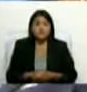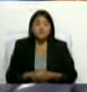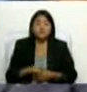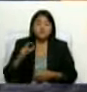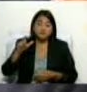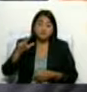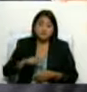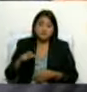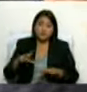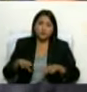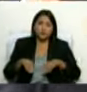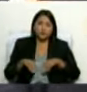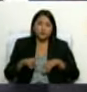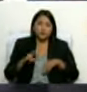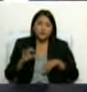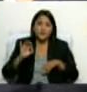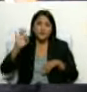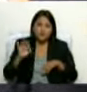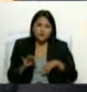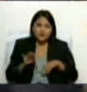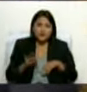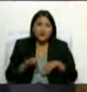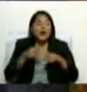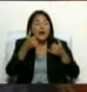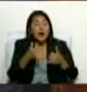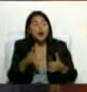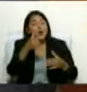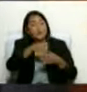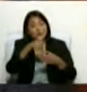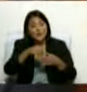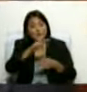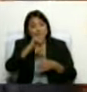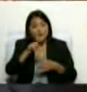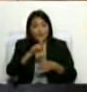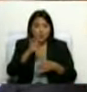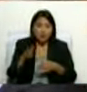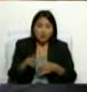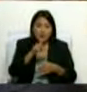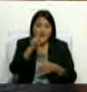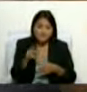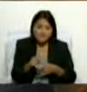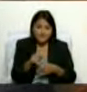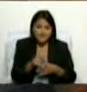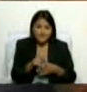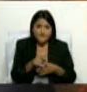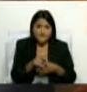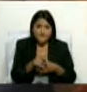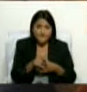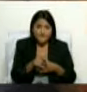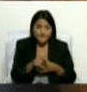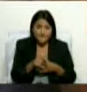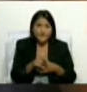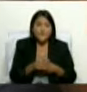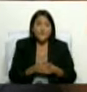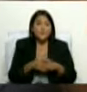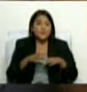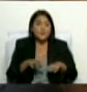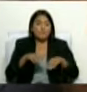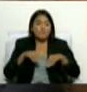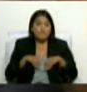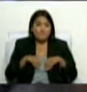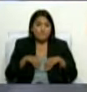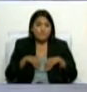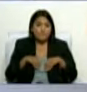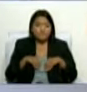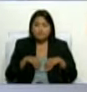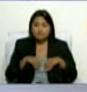un 20% o más, yo creo que este compromiso del referéndum consultivo por nuestra soberanía de Esequibo debe movilizar